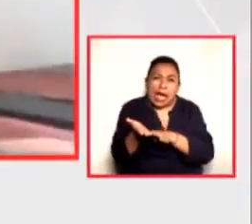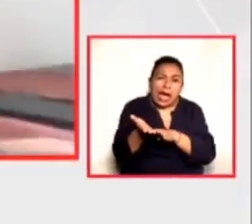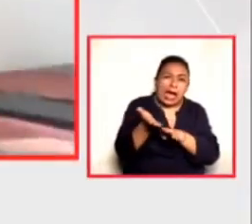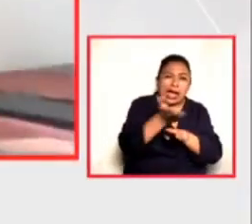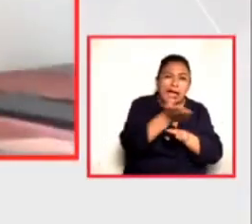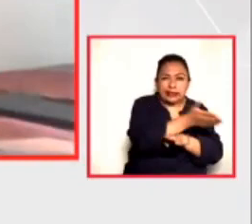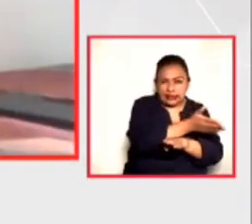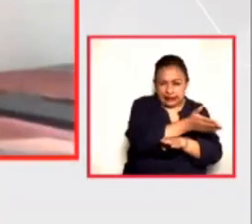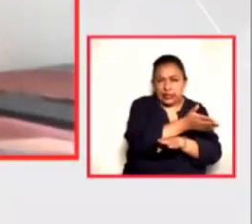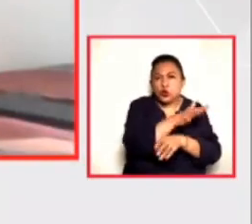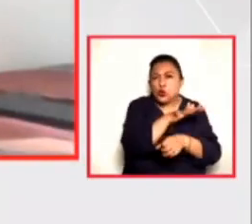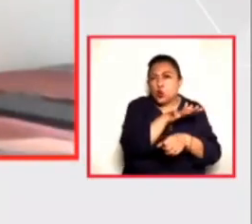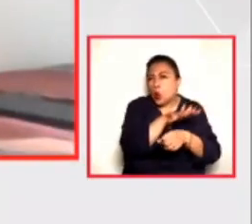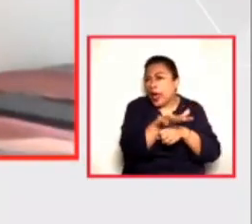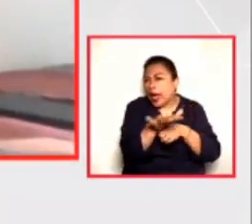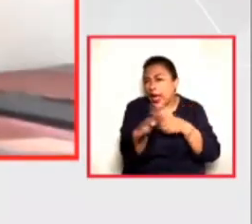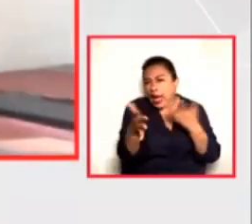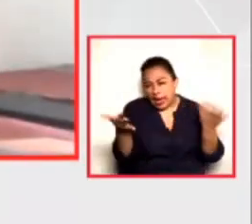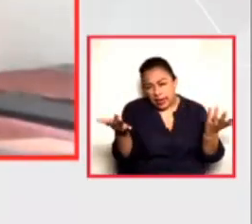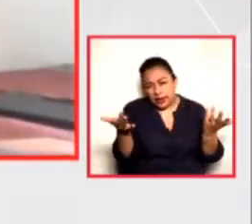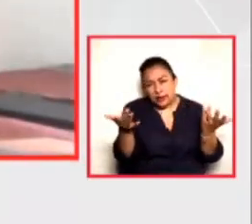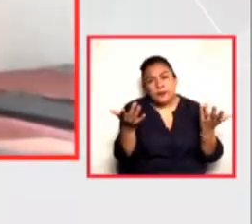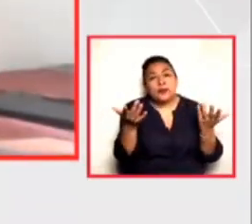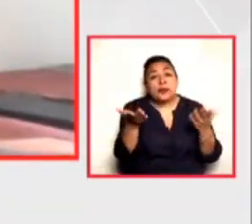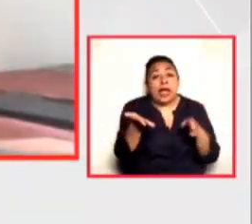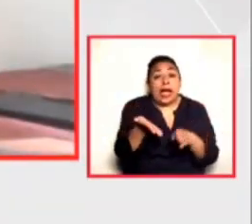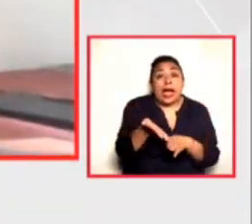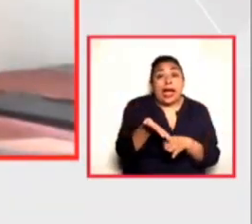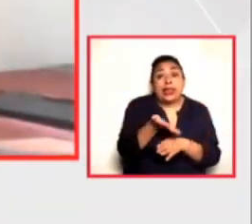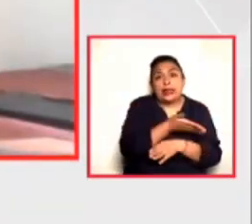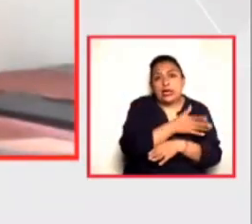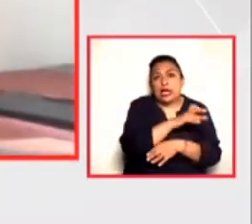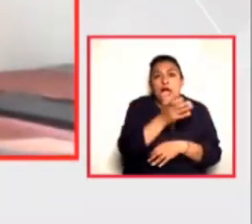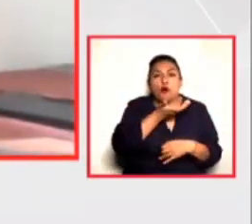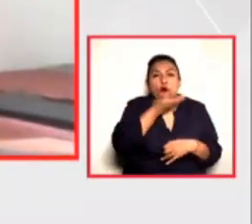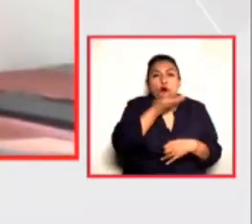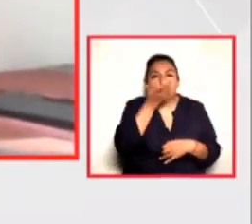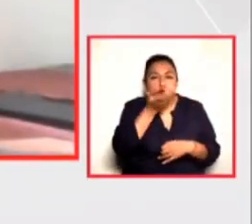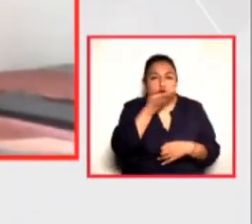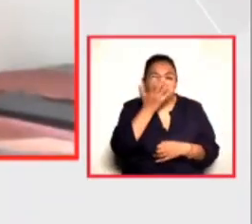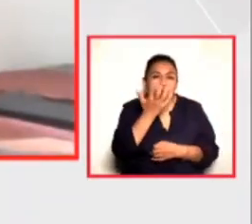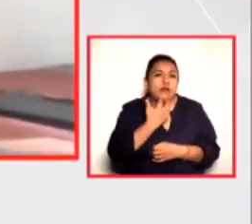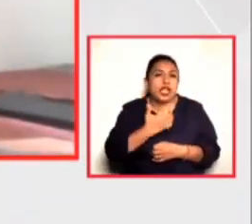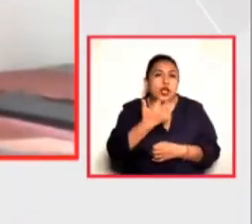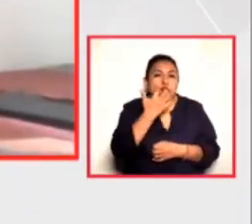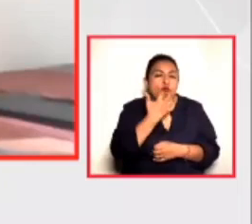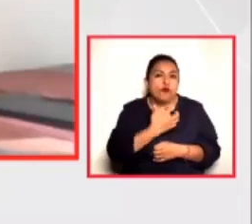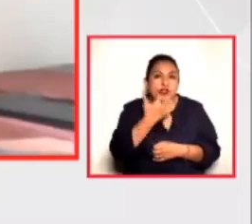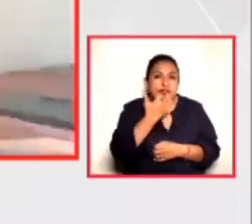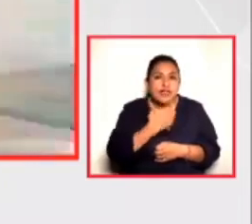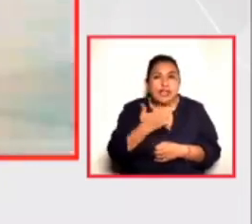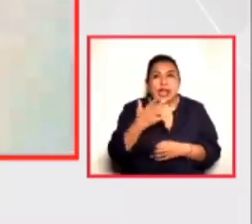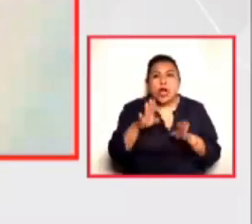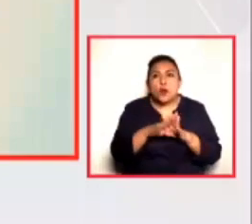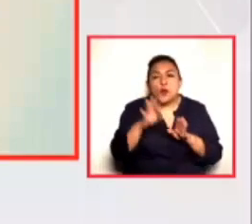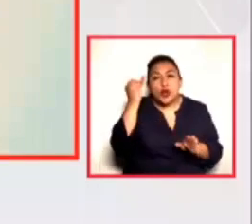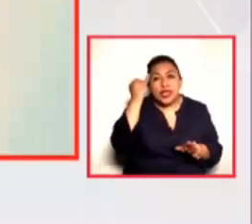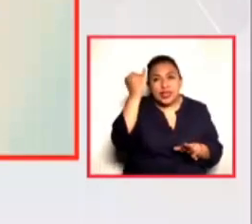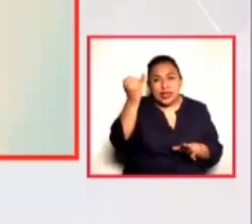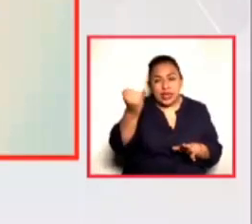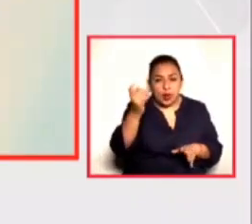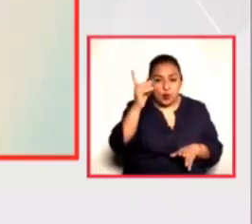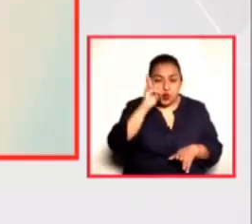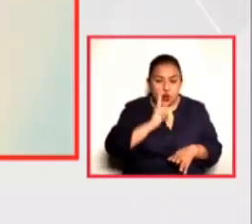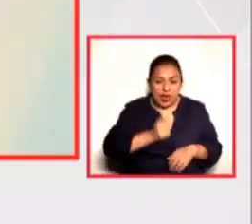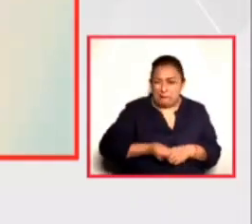en, digamos, versiones previas de la tradición judía de la idea de una primera mujer. La